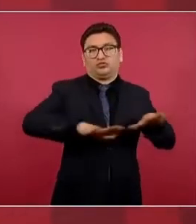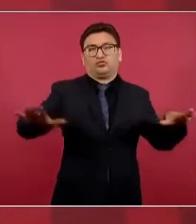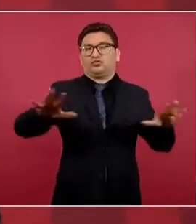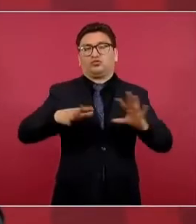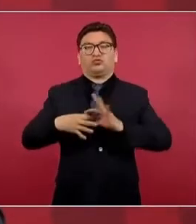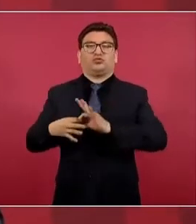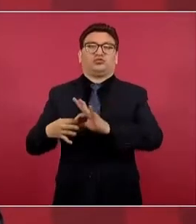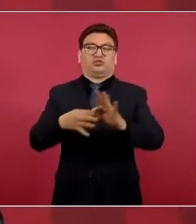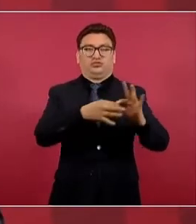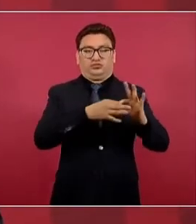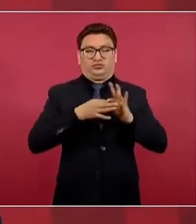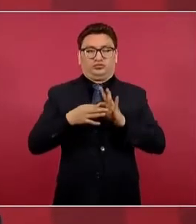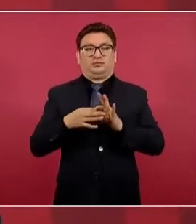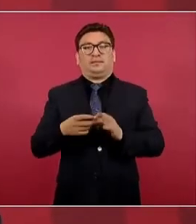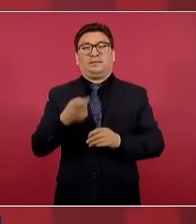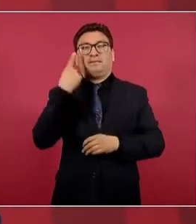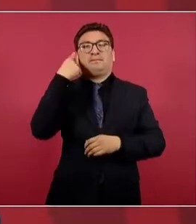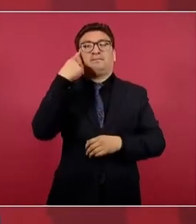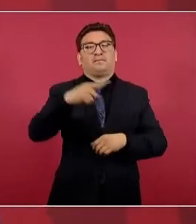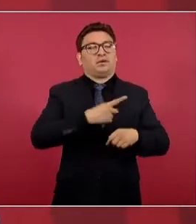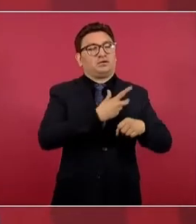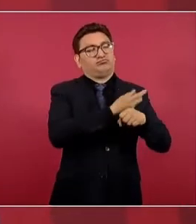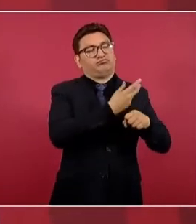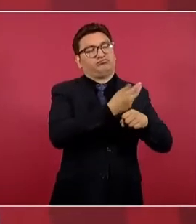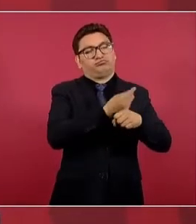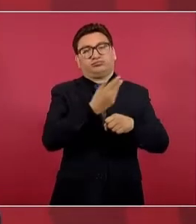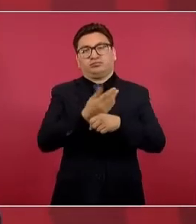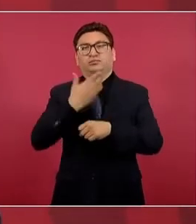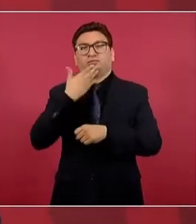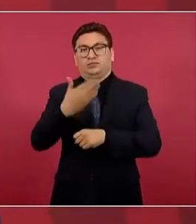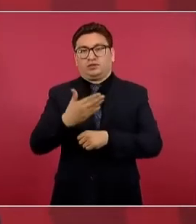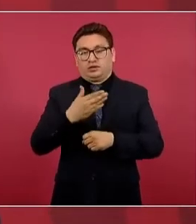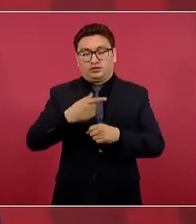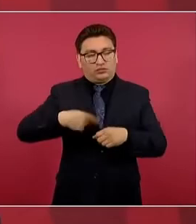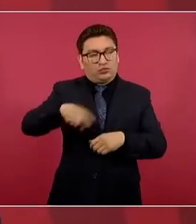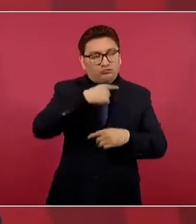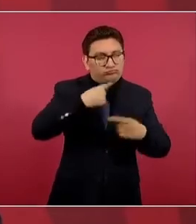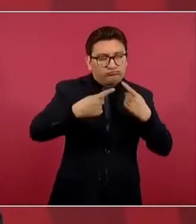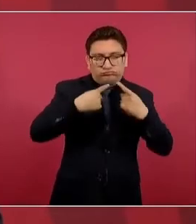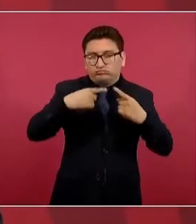unir todo el presupuesto de mantenimiento y llegar a acuerdos.